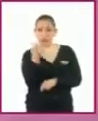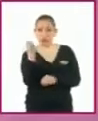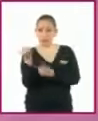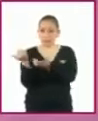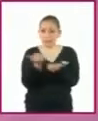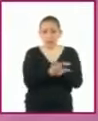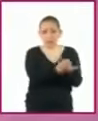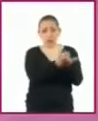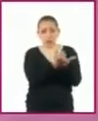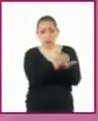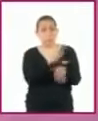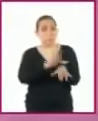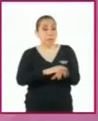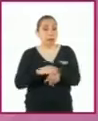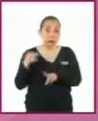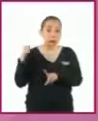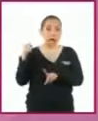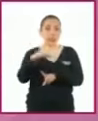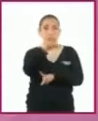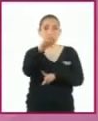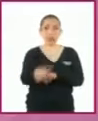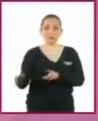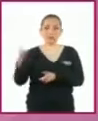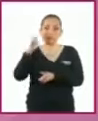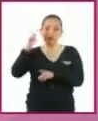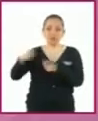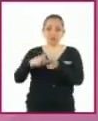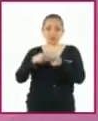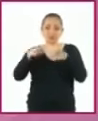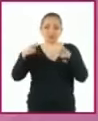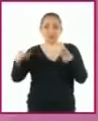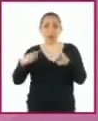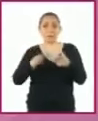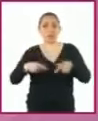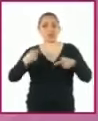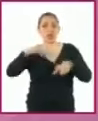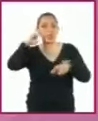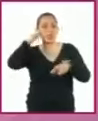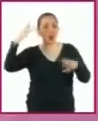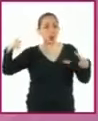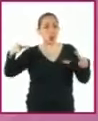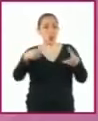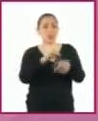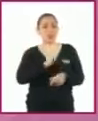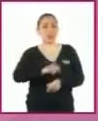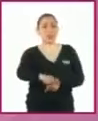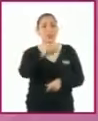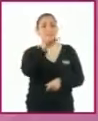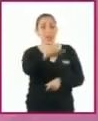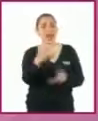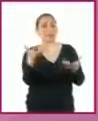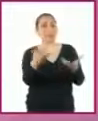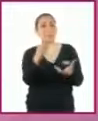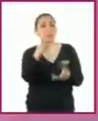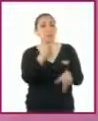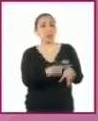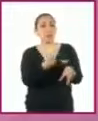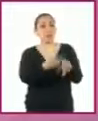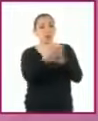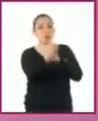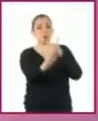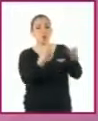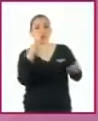obra, sobre todo después del desastre demográfico que asoló la población indígena en el siglo XVI, provocado por las epidemias